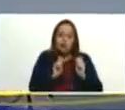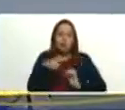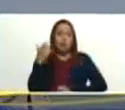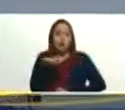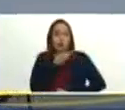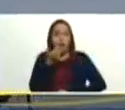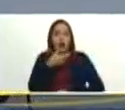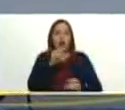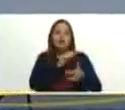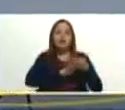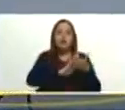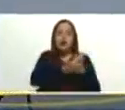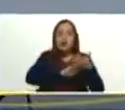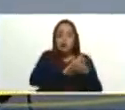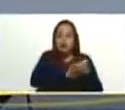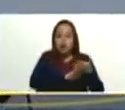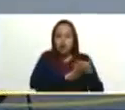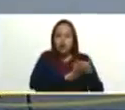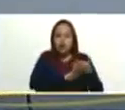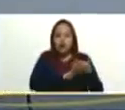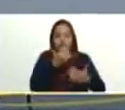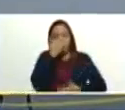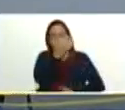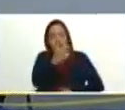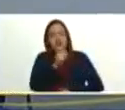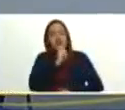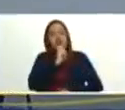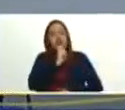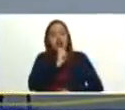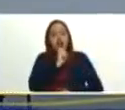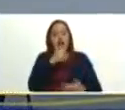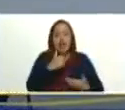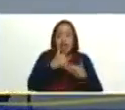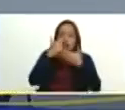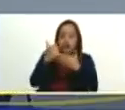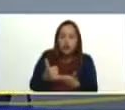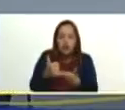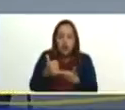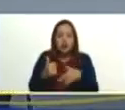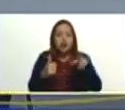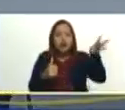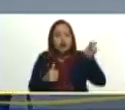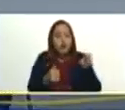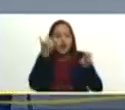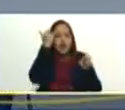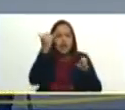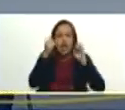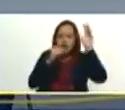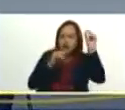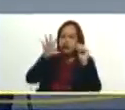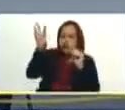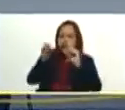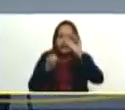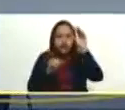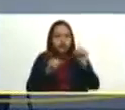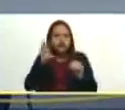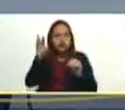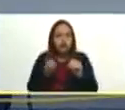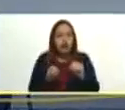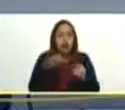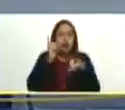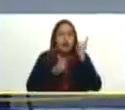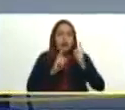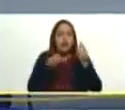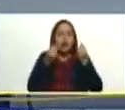buscar soluciones ante nuestros desafíos y abordarlos con estas soluciones, con los prismas que corresponden a nuestros